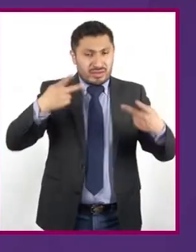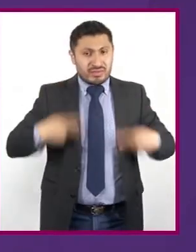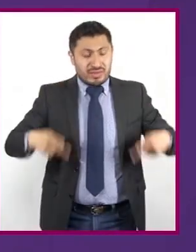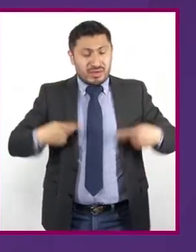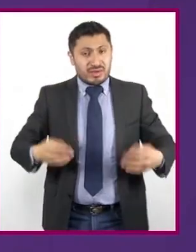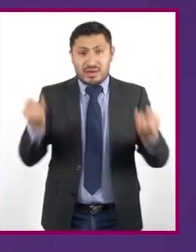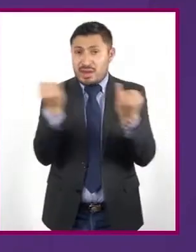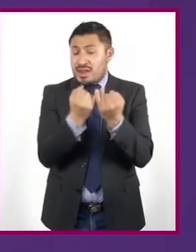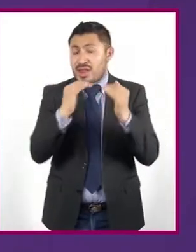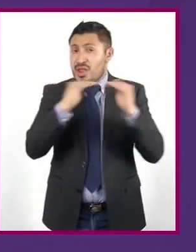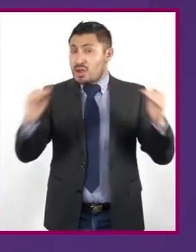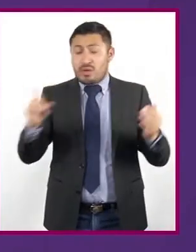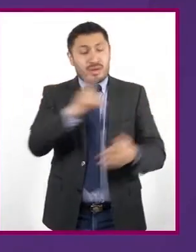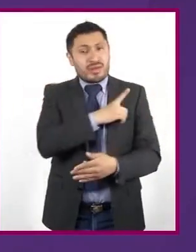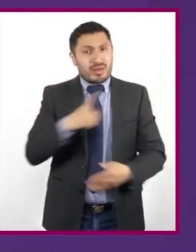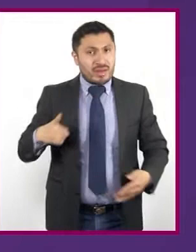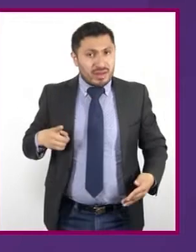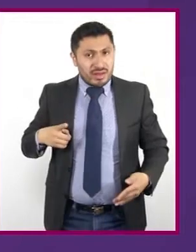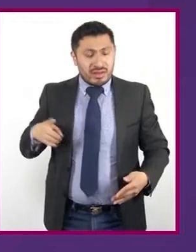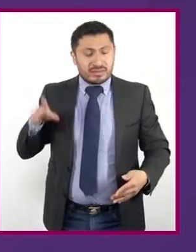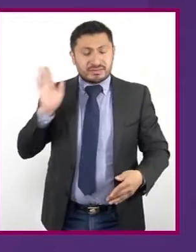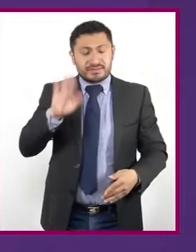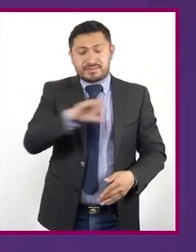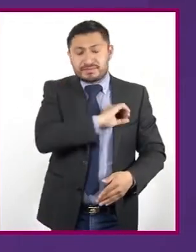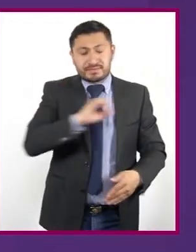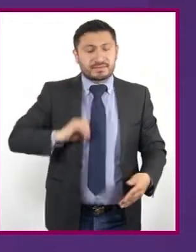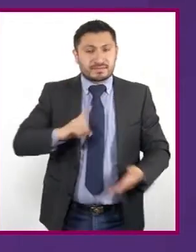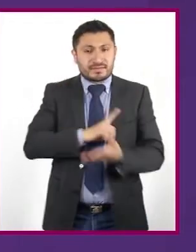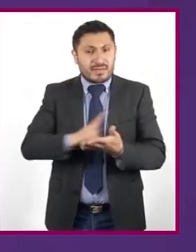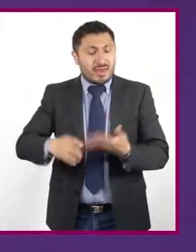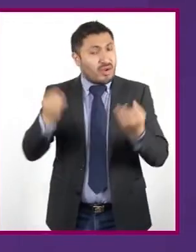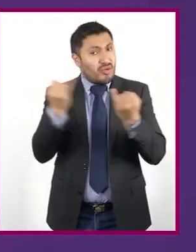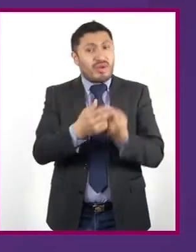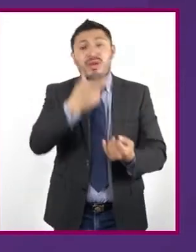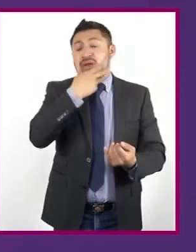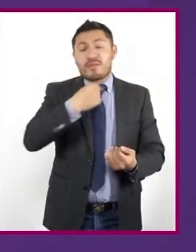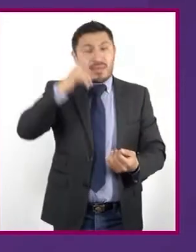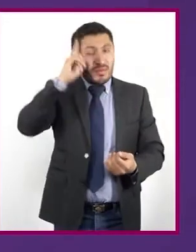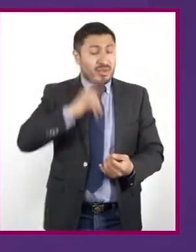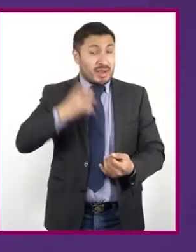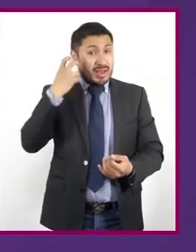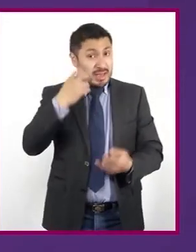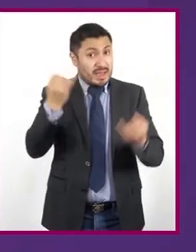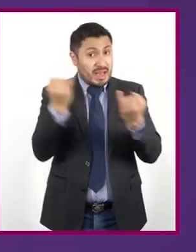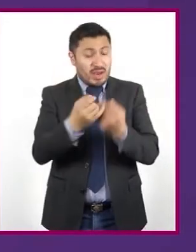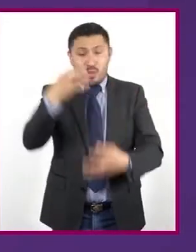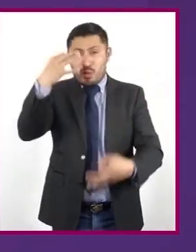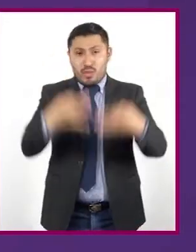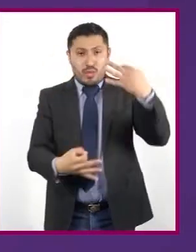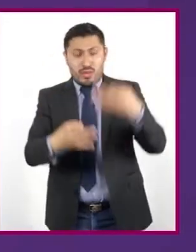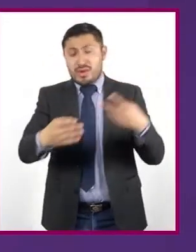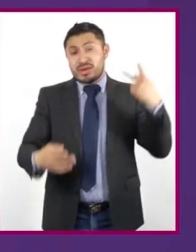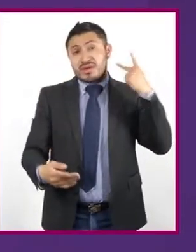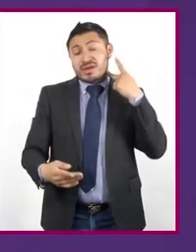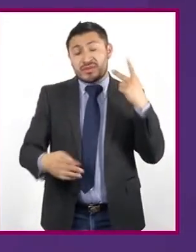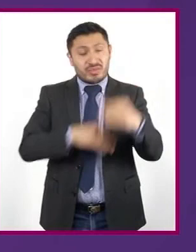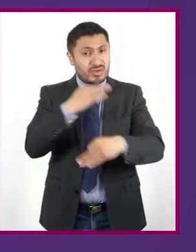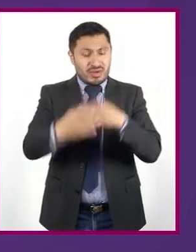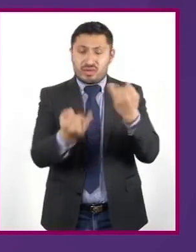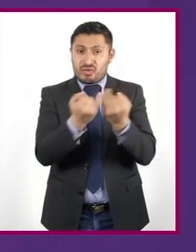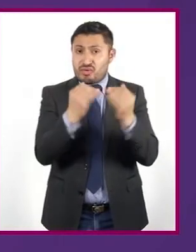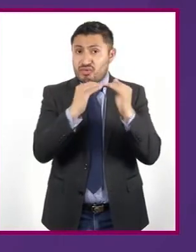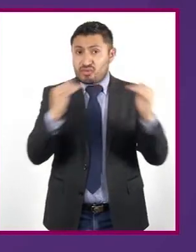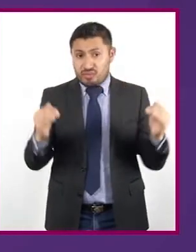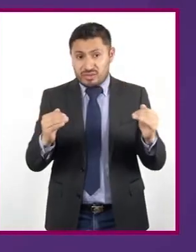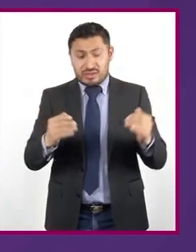sus derechos y obligaciones, tanto a hombres como a mujeres. Esta igualdad es jurídica y política.